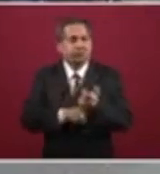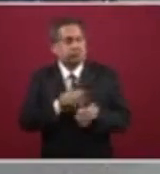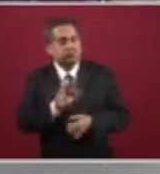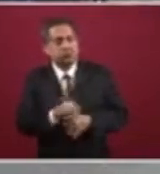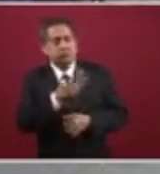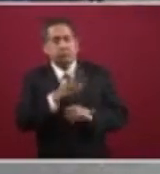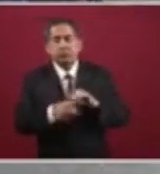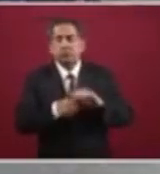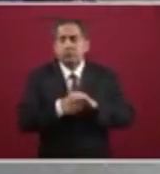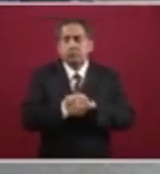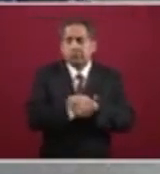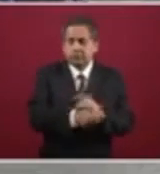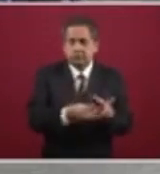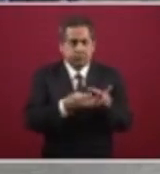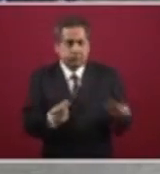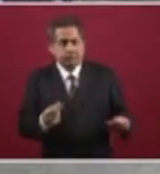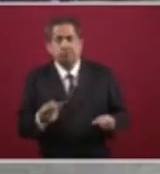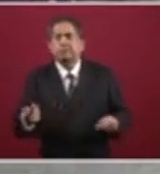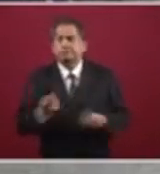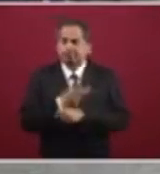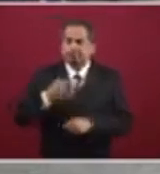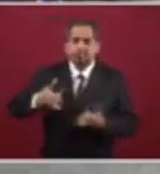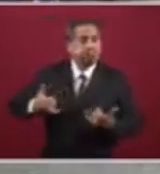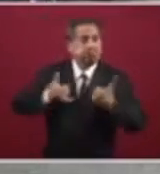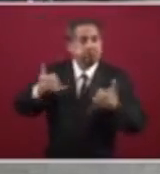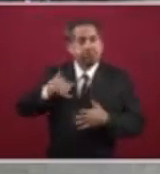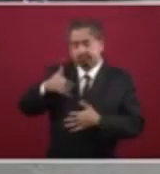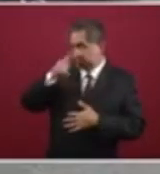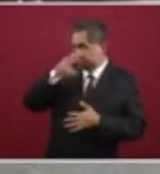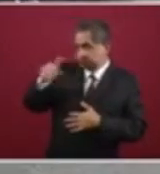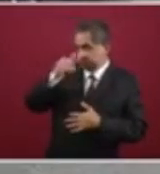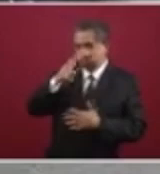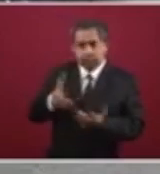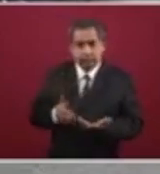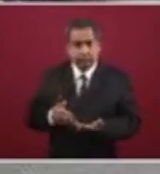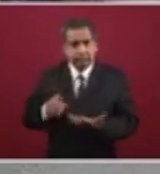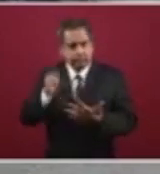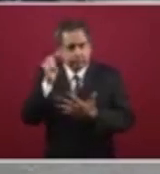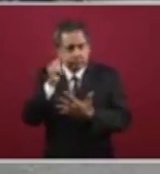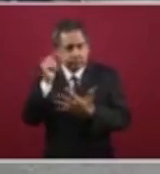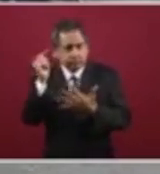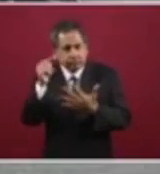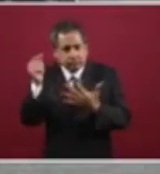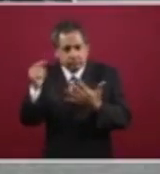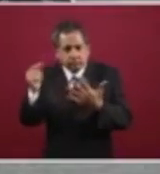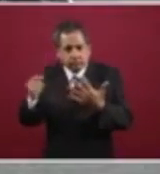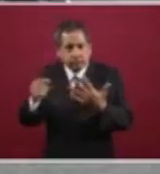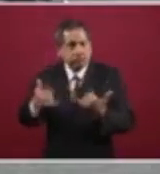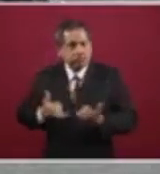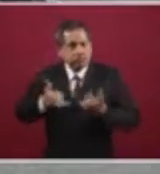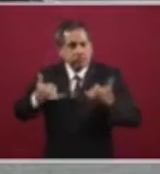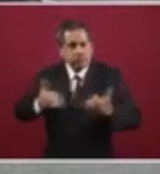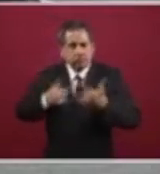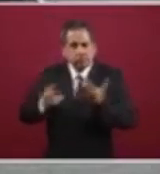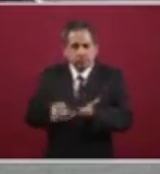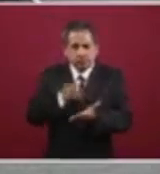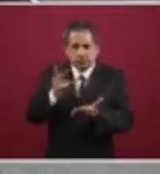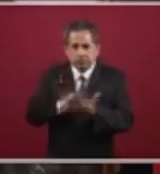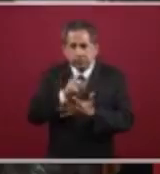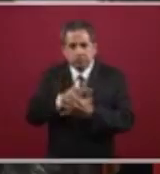de los 43 normalistas de Ayotzinapa. Han fraguado una historia de una fuerza